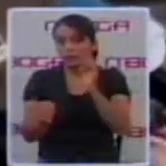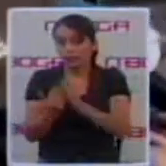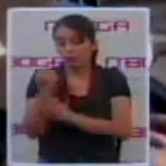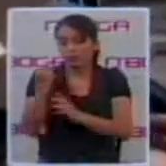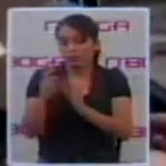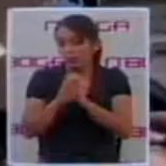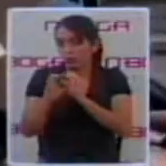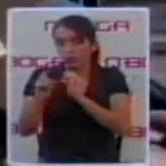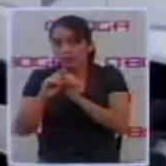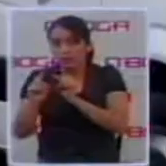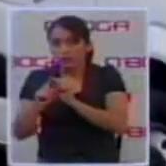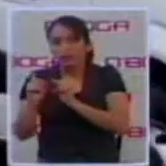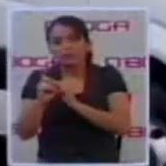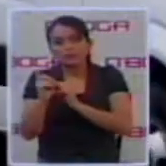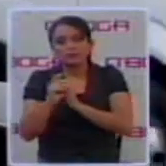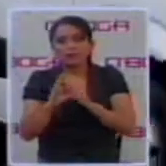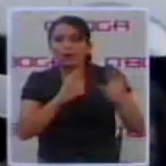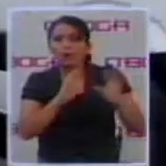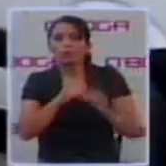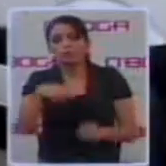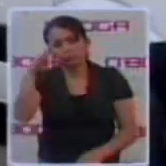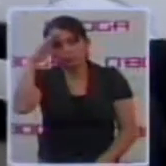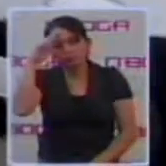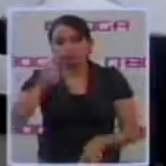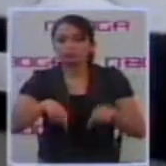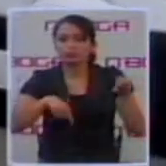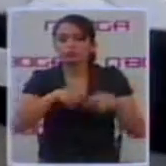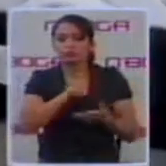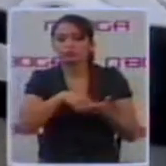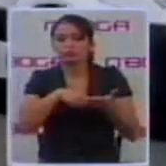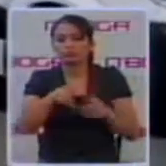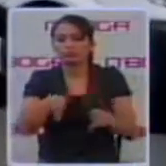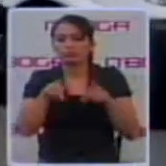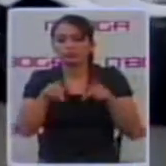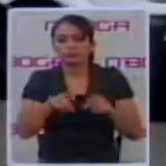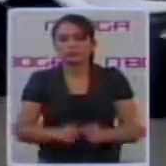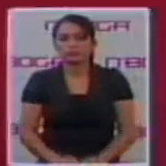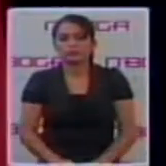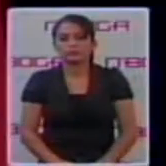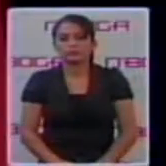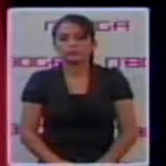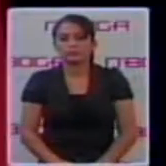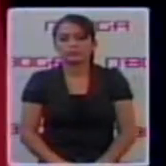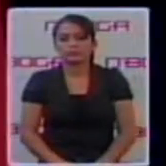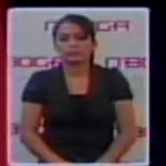satisfacer la situación de la ciudadanía. Los costos serán similares a los que actualmente ofrecen las busetas.